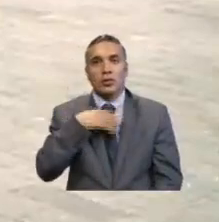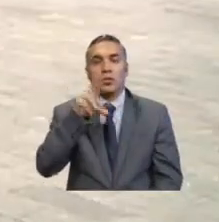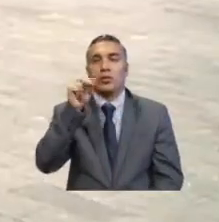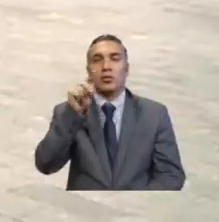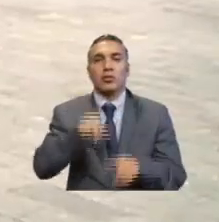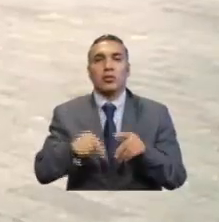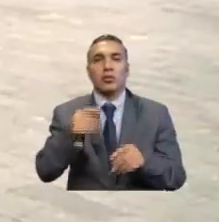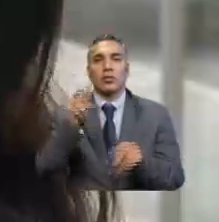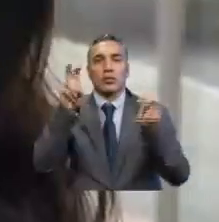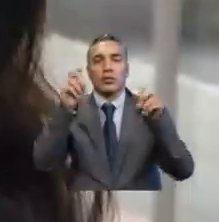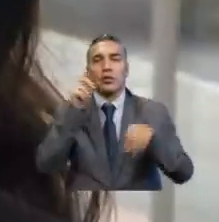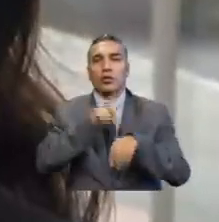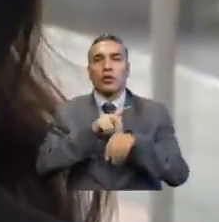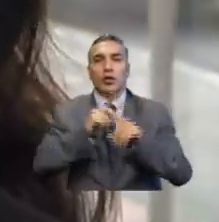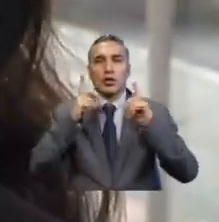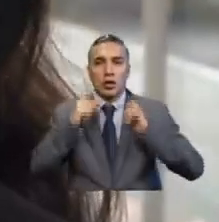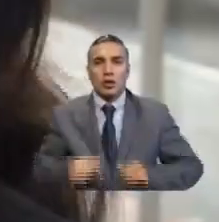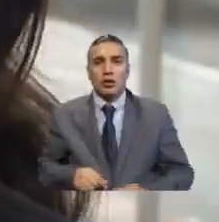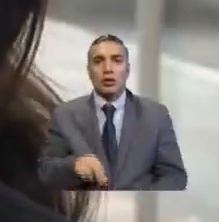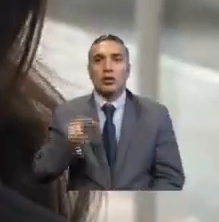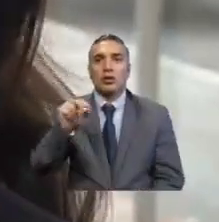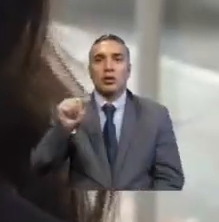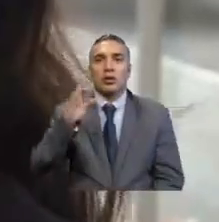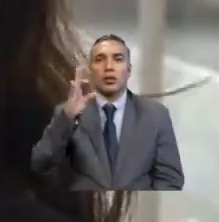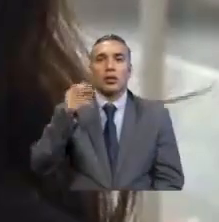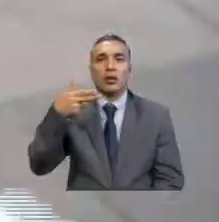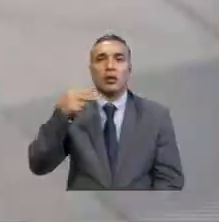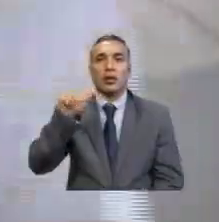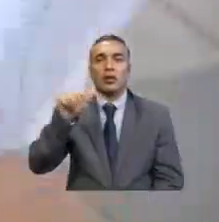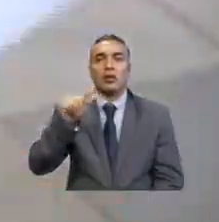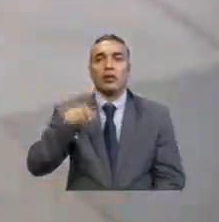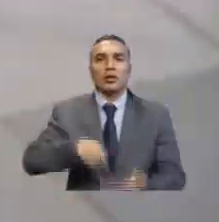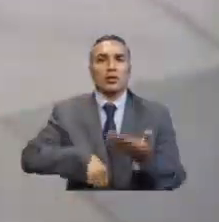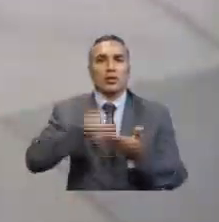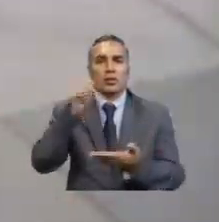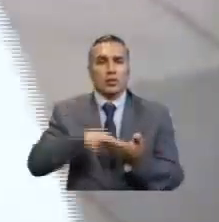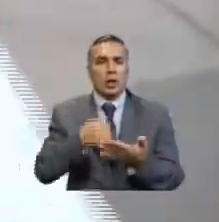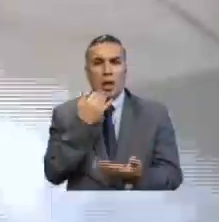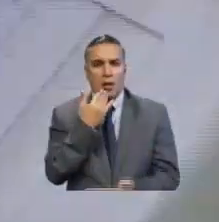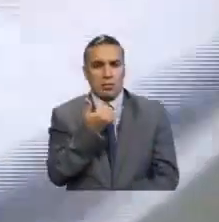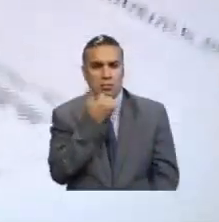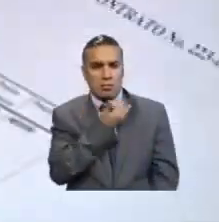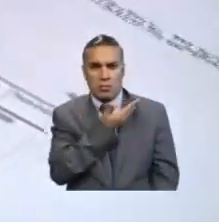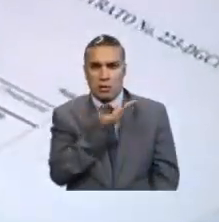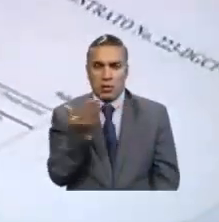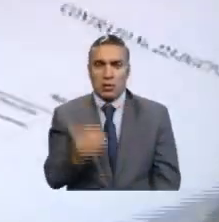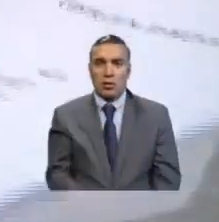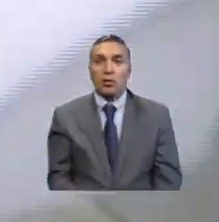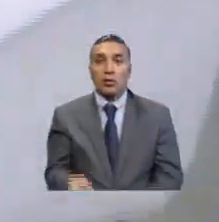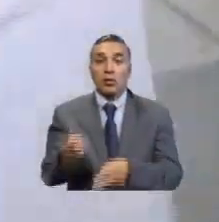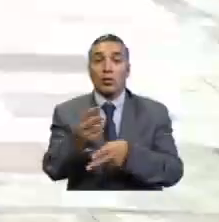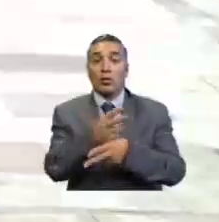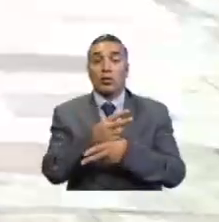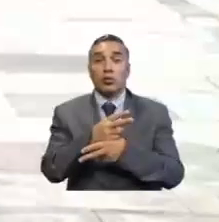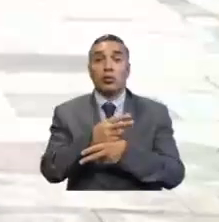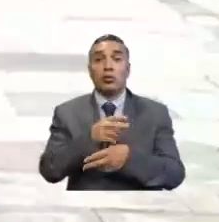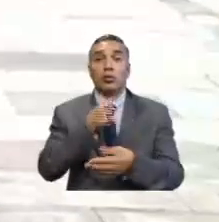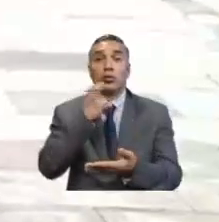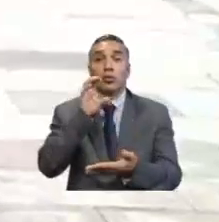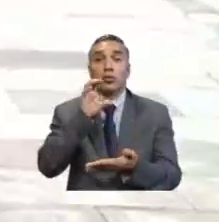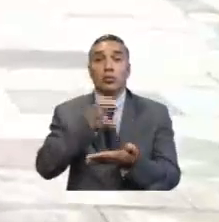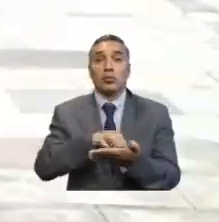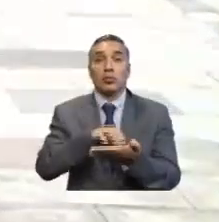indispuesto por temas médicos. Para Natasha Rojas, la celebración de este contrato tiene algunas objeciones. El Consejo Provincial de